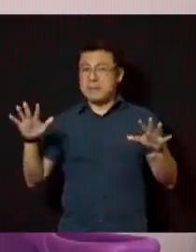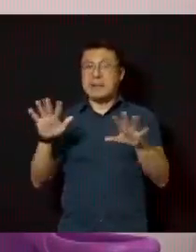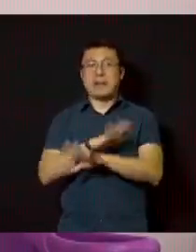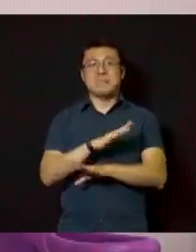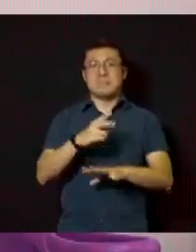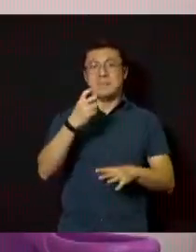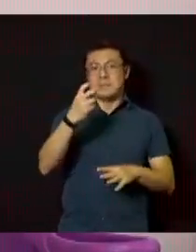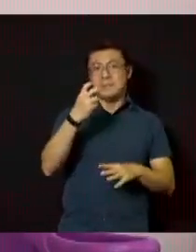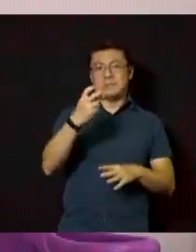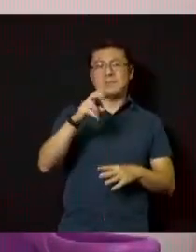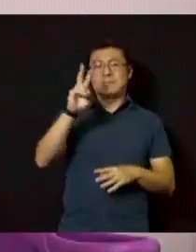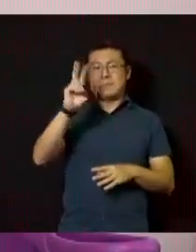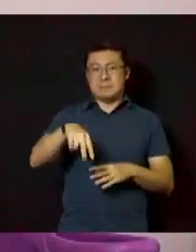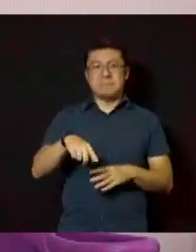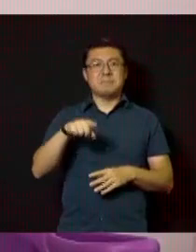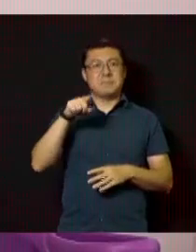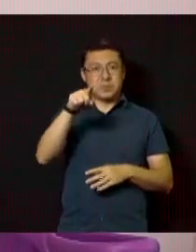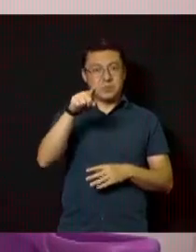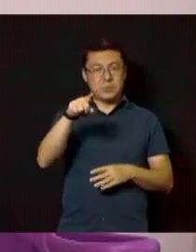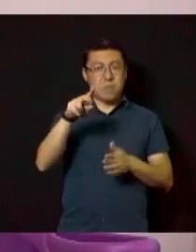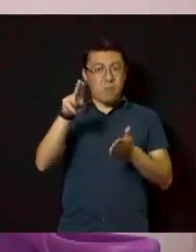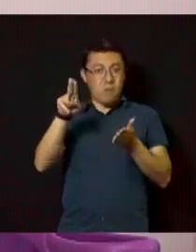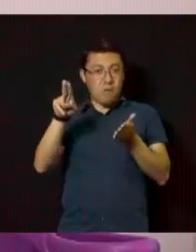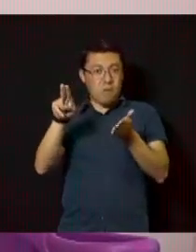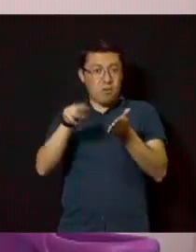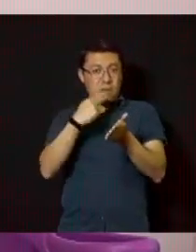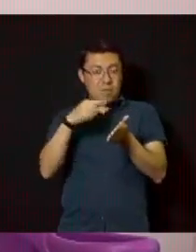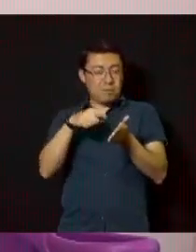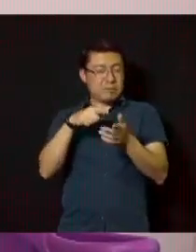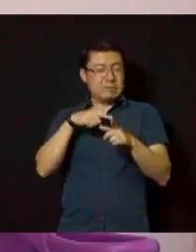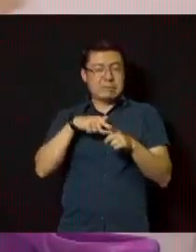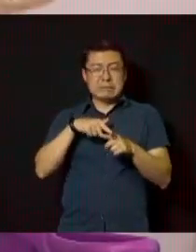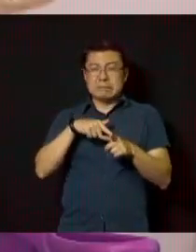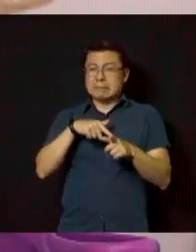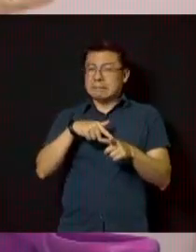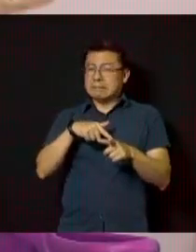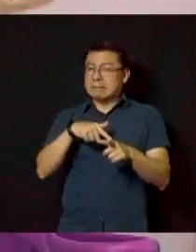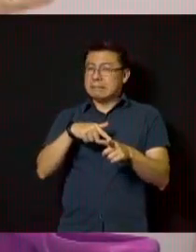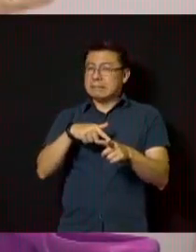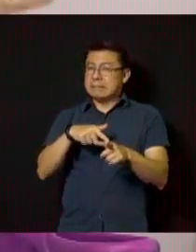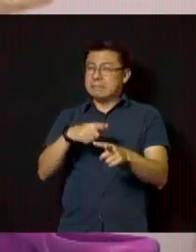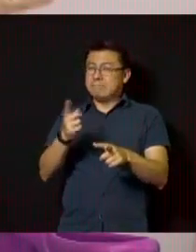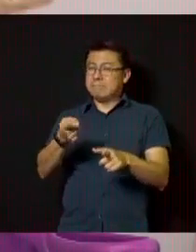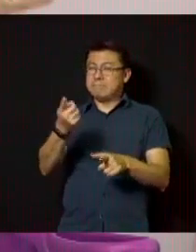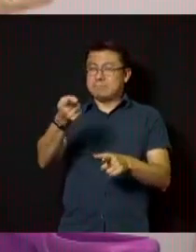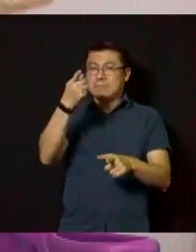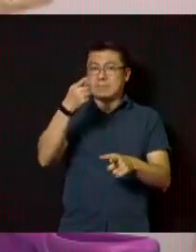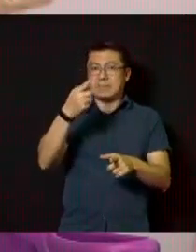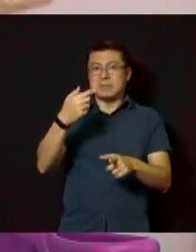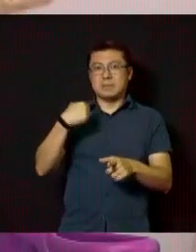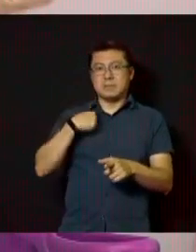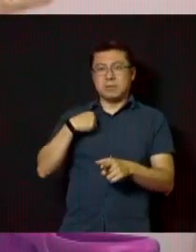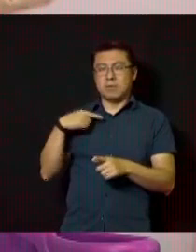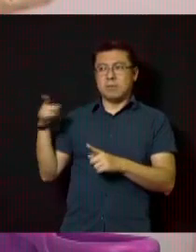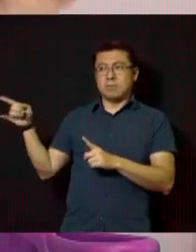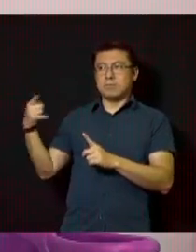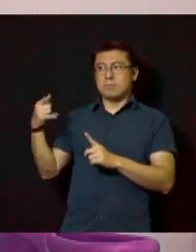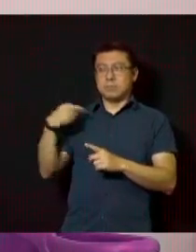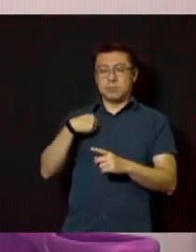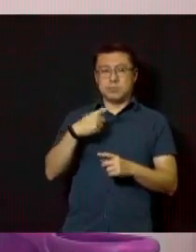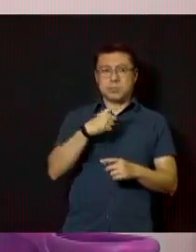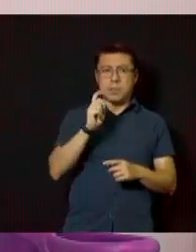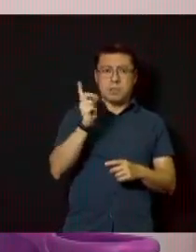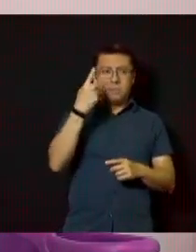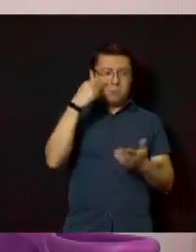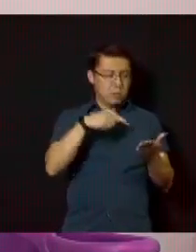no sabes el contrato que vas a firmar, que va a ser de por vida. Entonces, me paro detrás de la puerta y cojo esos $100 y yo decía, yo